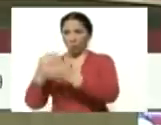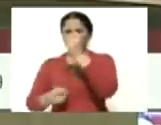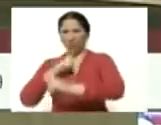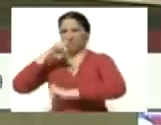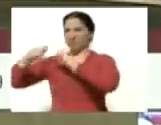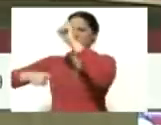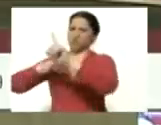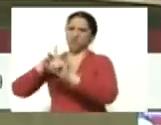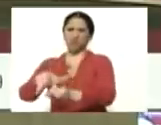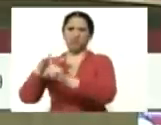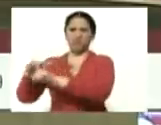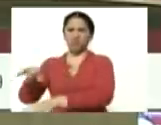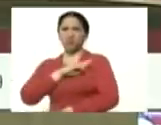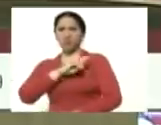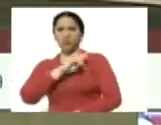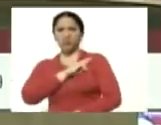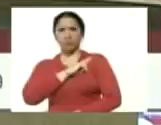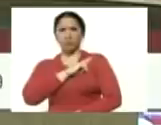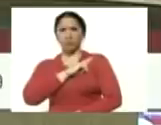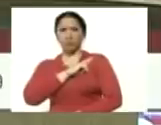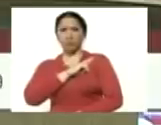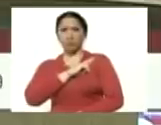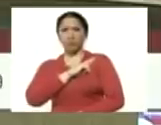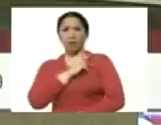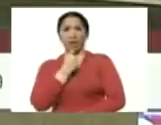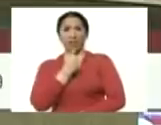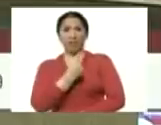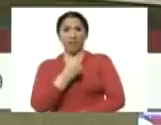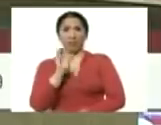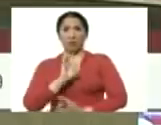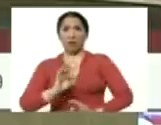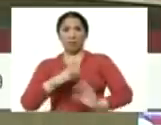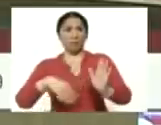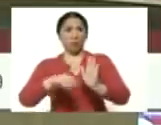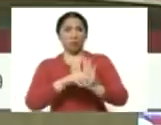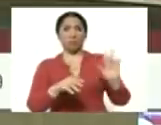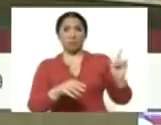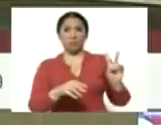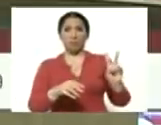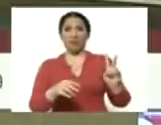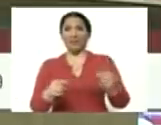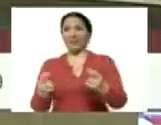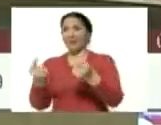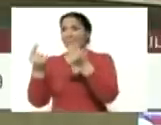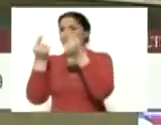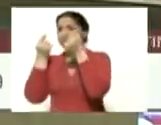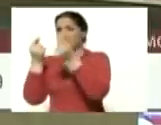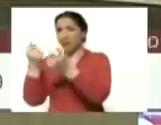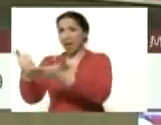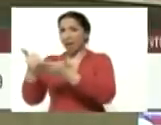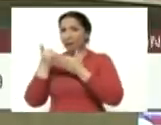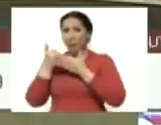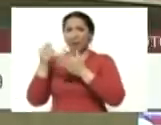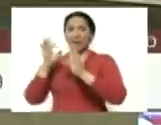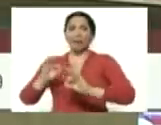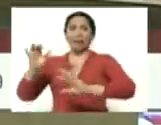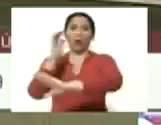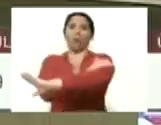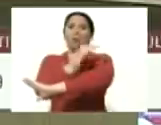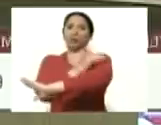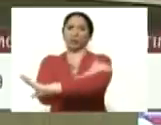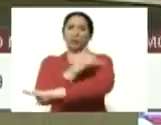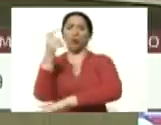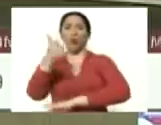de esa xenofobia, de ese racismo, ha señalado que ha recibido absolutamente nada de apoyo de los gobiernos de Perú,